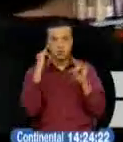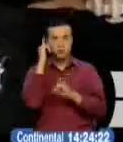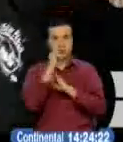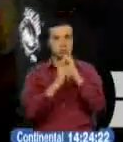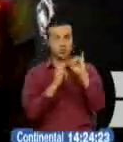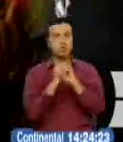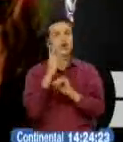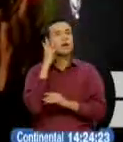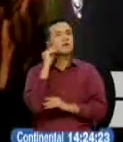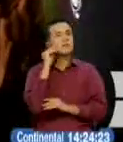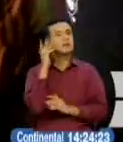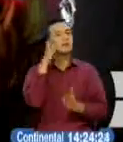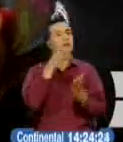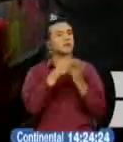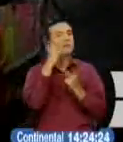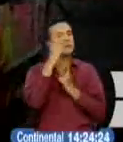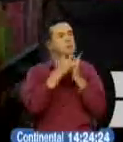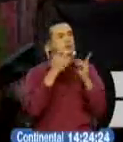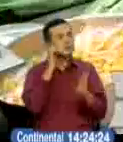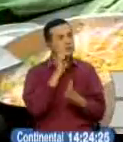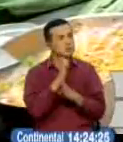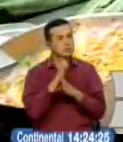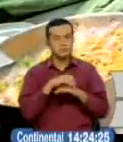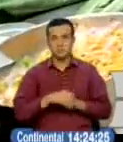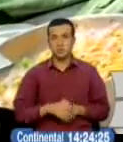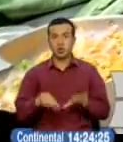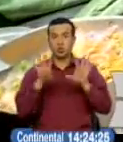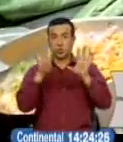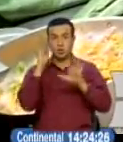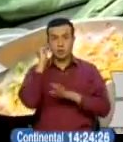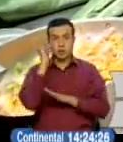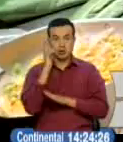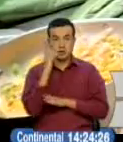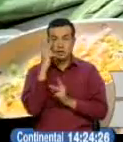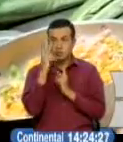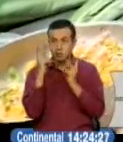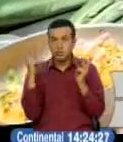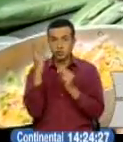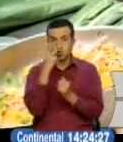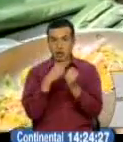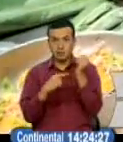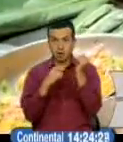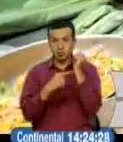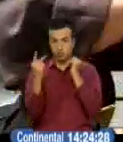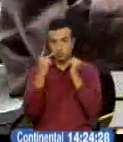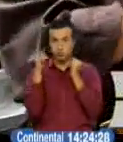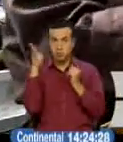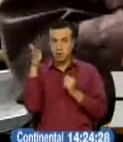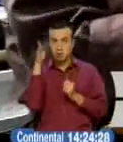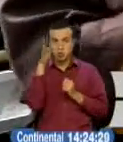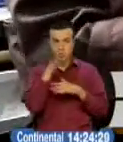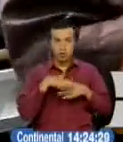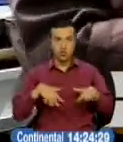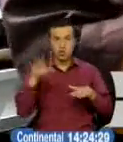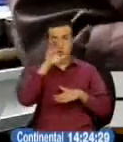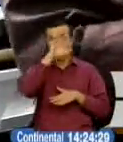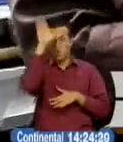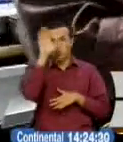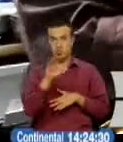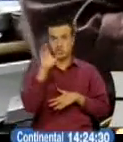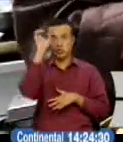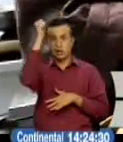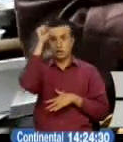internacional sus vivencias de su visita a nuestro país. Por 9 días consecutivos, estos hermanos recorrieron varios sitios de la costa y sierra